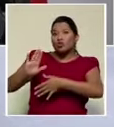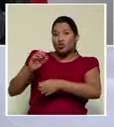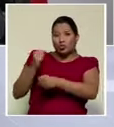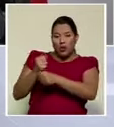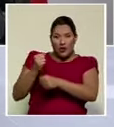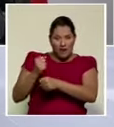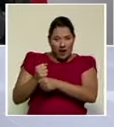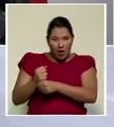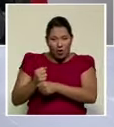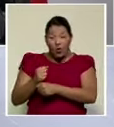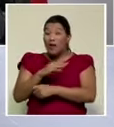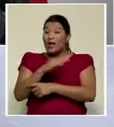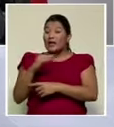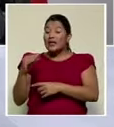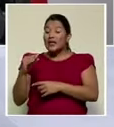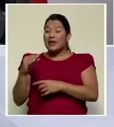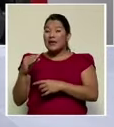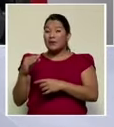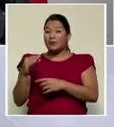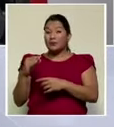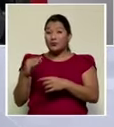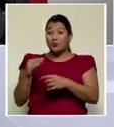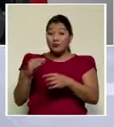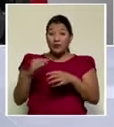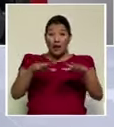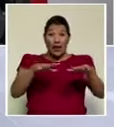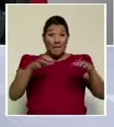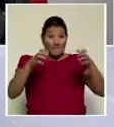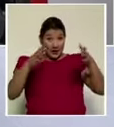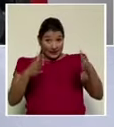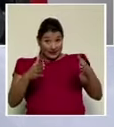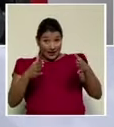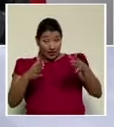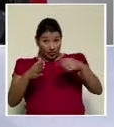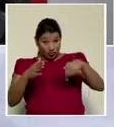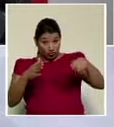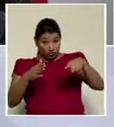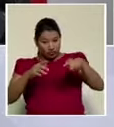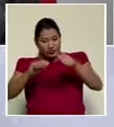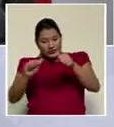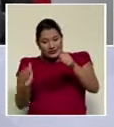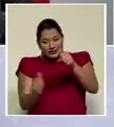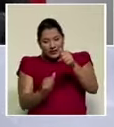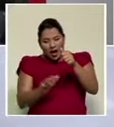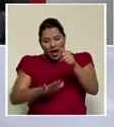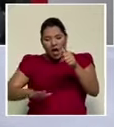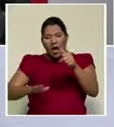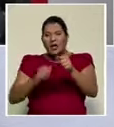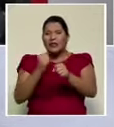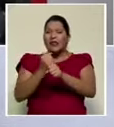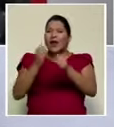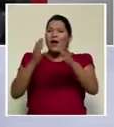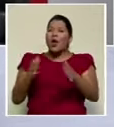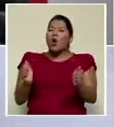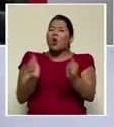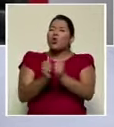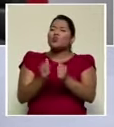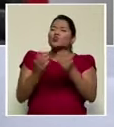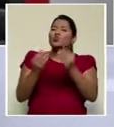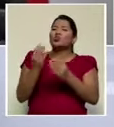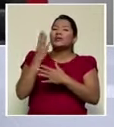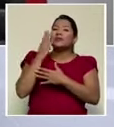y bajo los magistrados también un equipo de funcionarios con mucha experiencia en la gestión de los